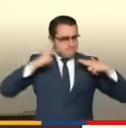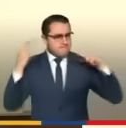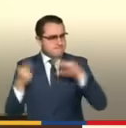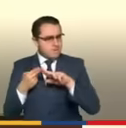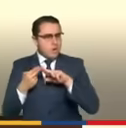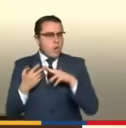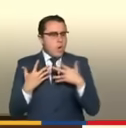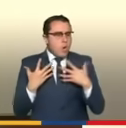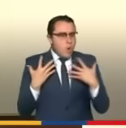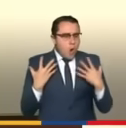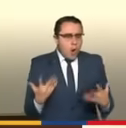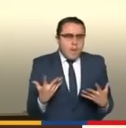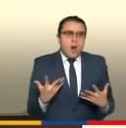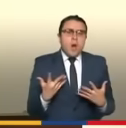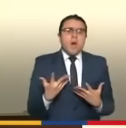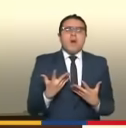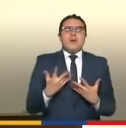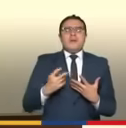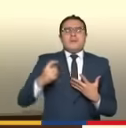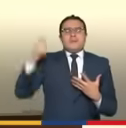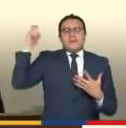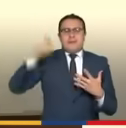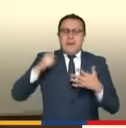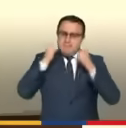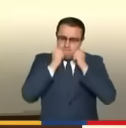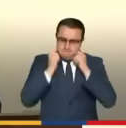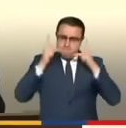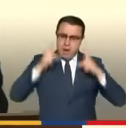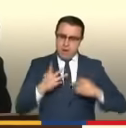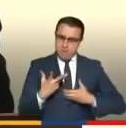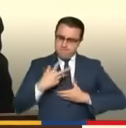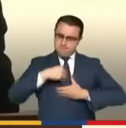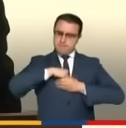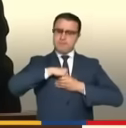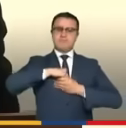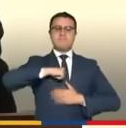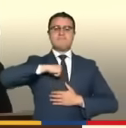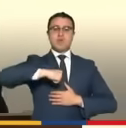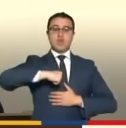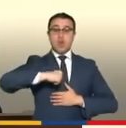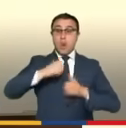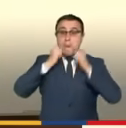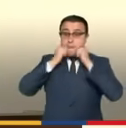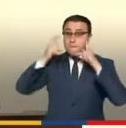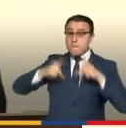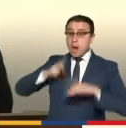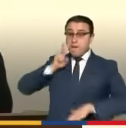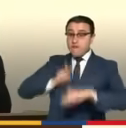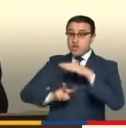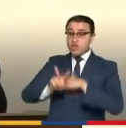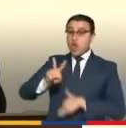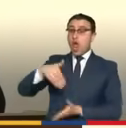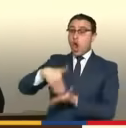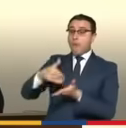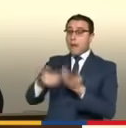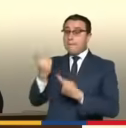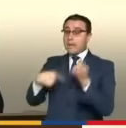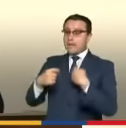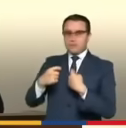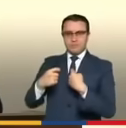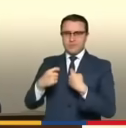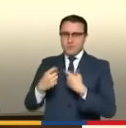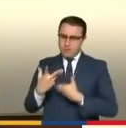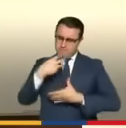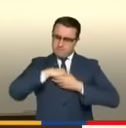esencia de ser un ser humano, no una mercancía, no un cliente. Y en